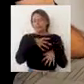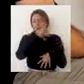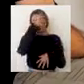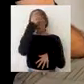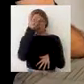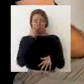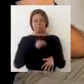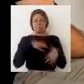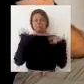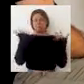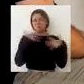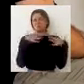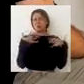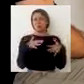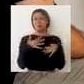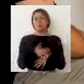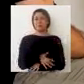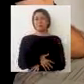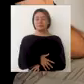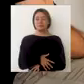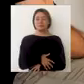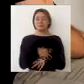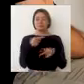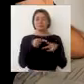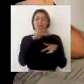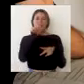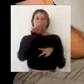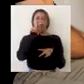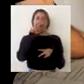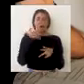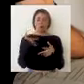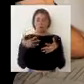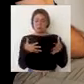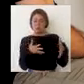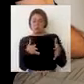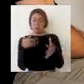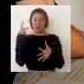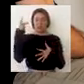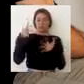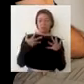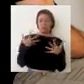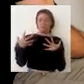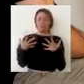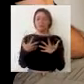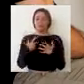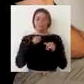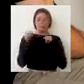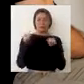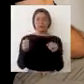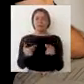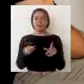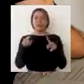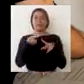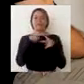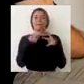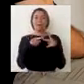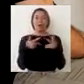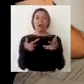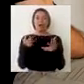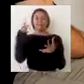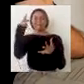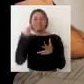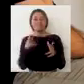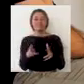Primero pues como héroes de aventura y después como superhéroes que hasta ahora nos acompañan, ¿cierto? Pero luego